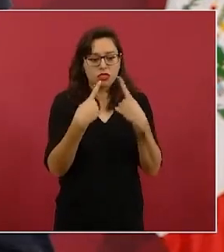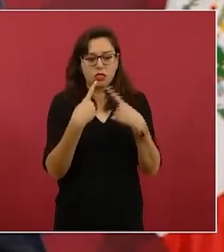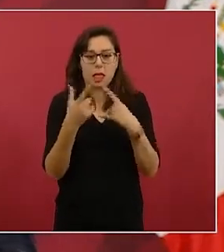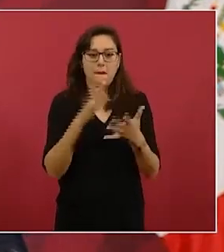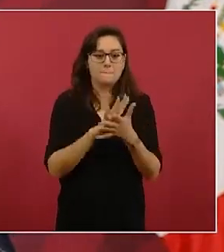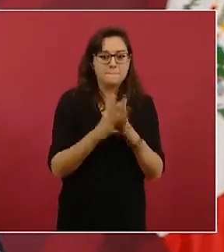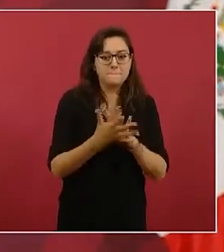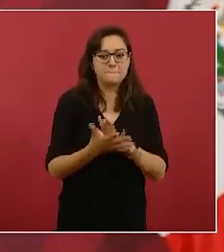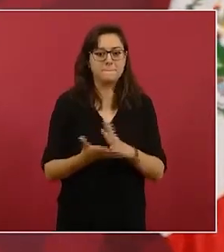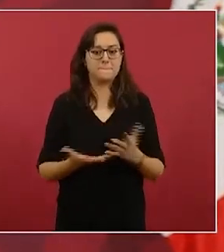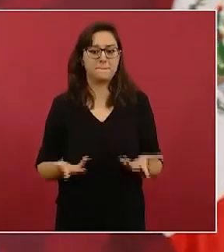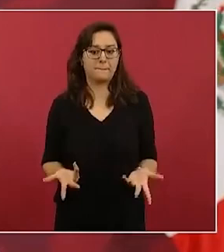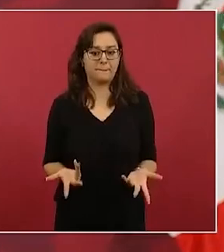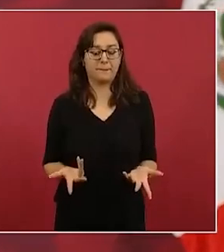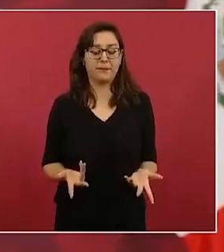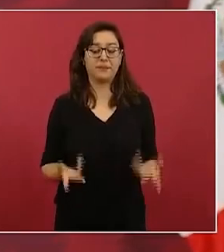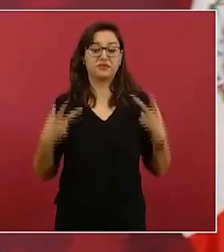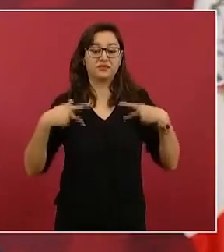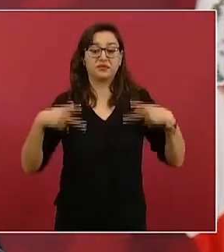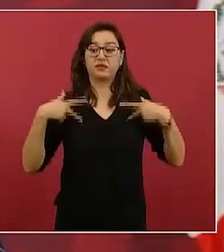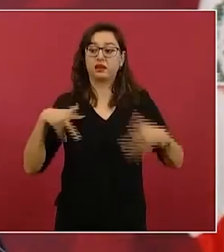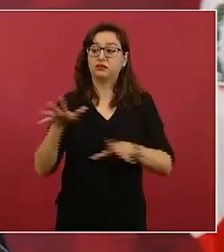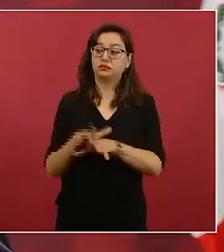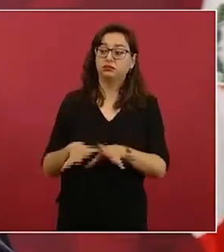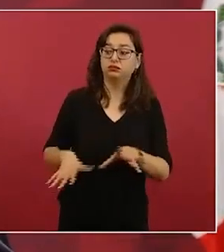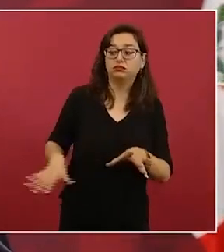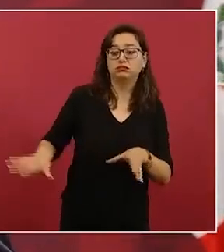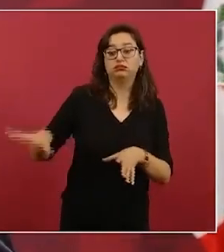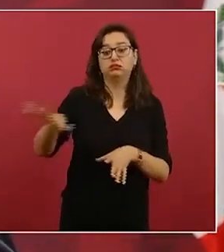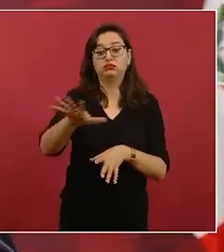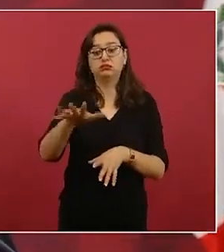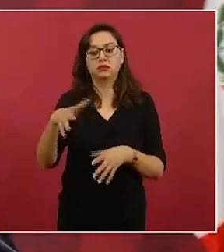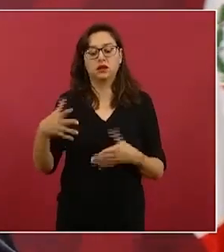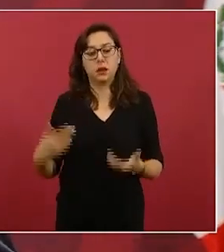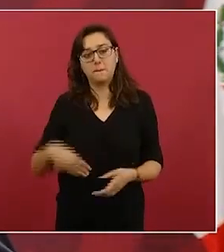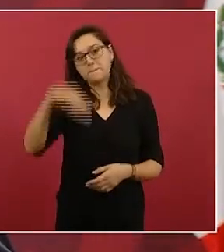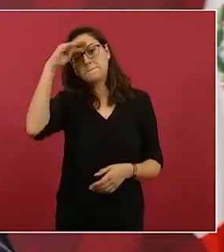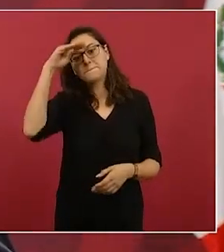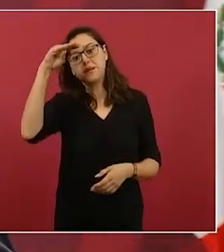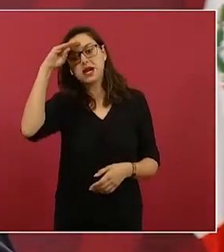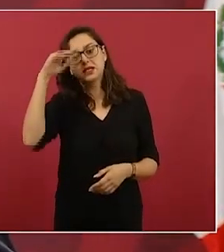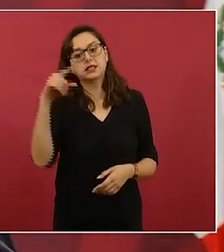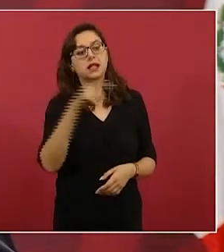cuando todavía tenían engañada a la gente de que eran distintos